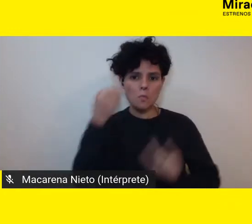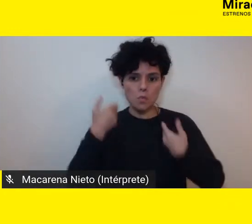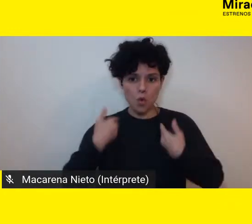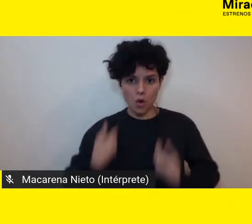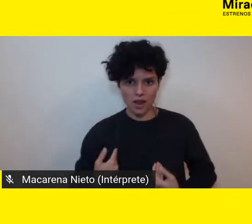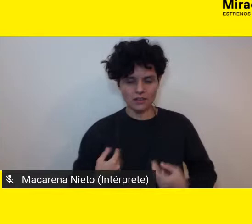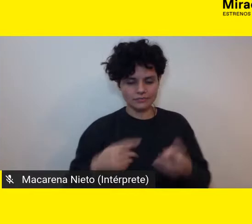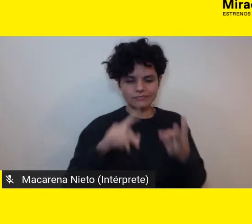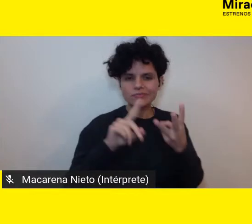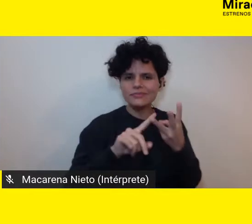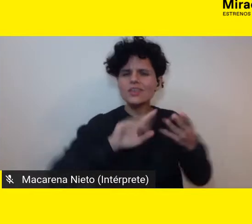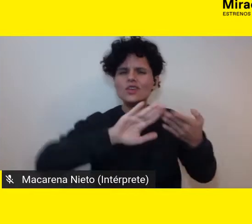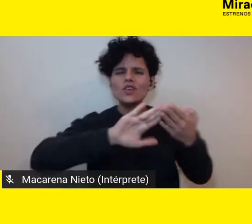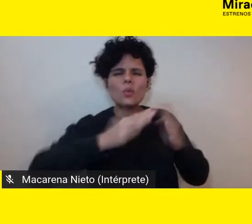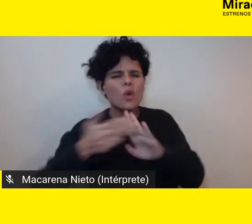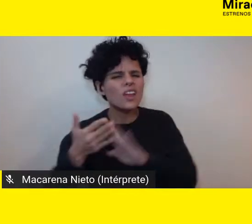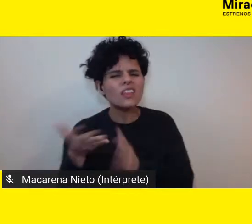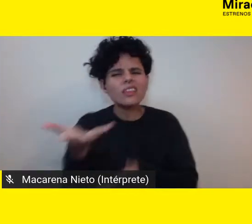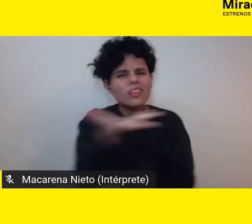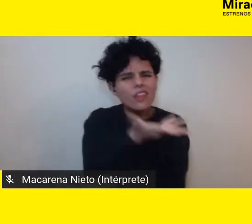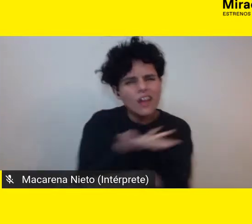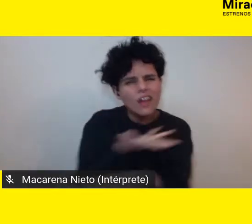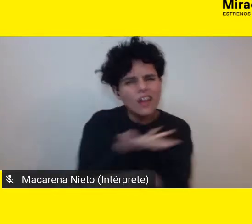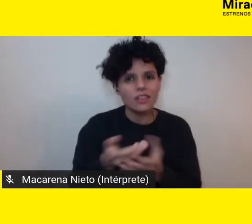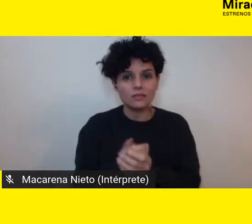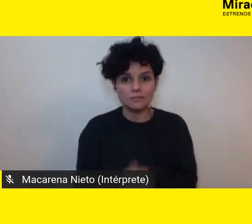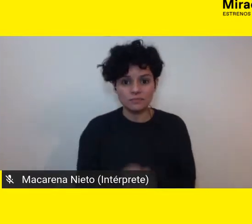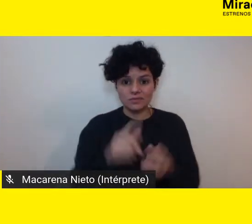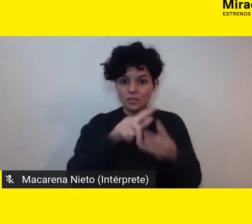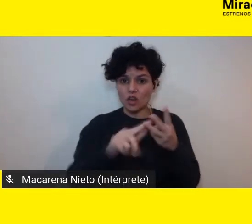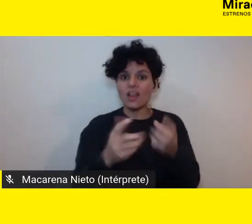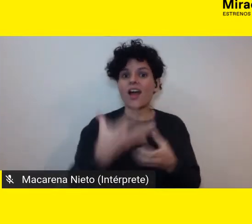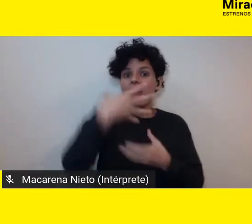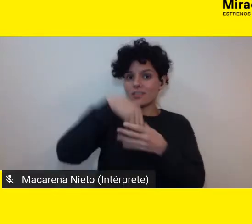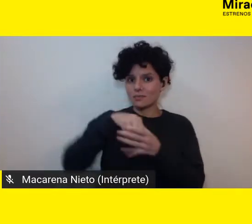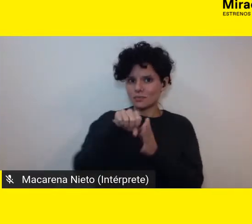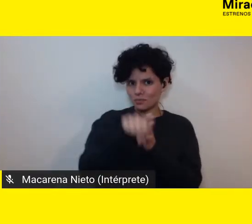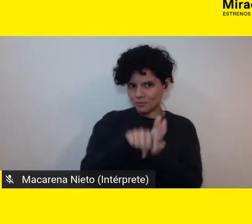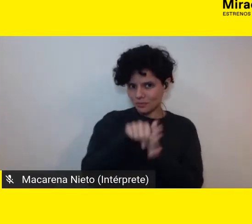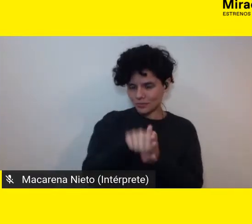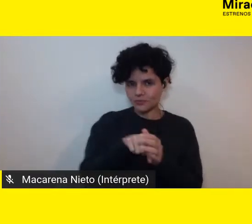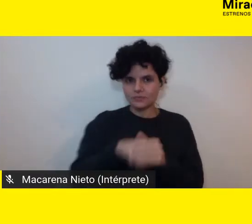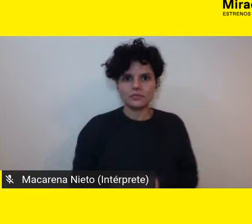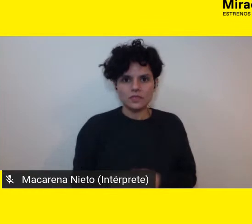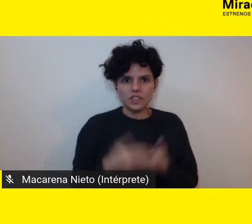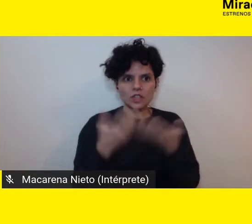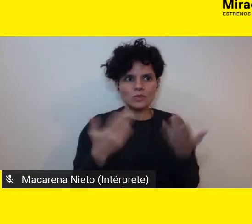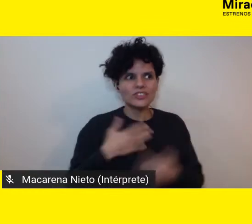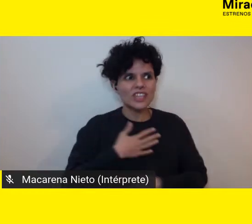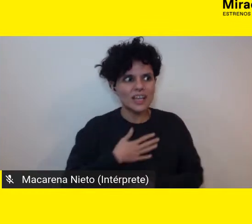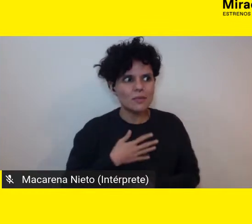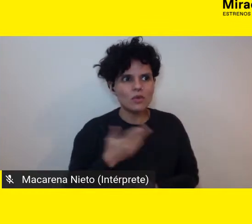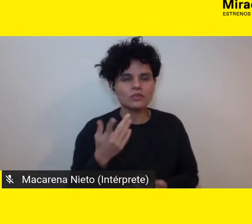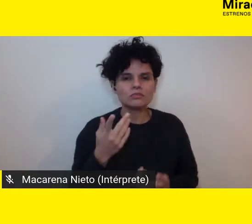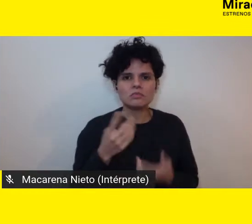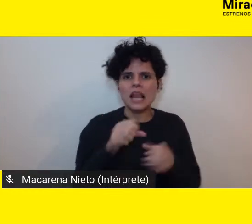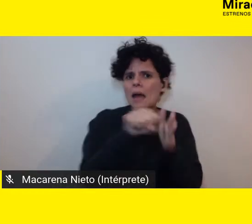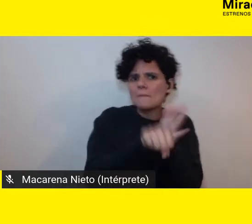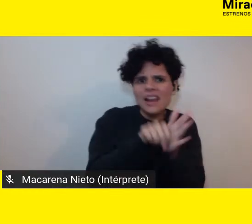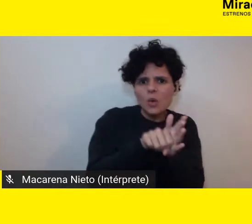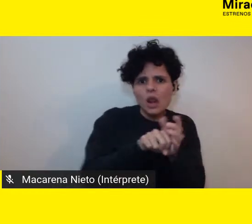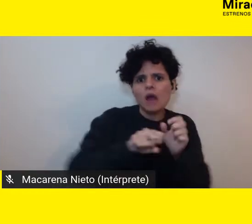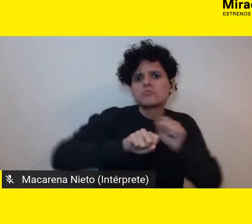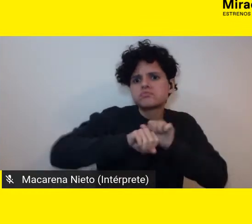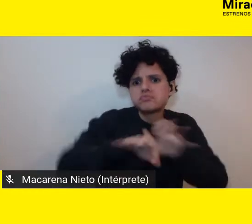comunidad. Por eso mismo hemos querido ir más allá de difundir la película